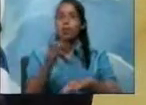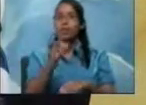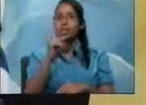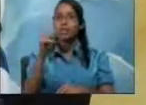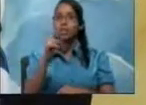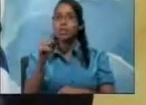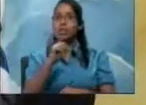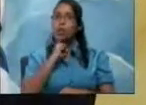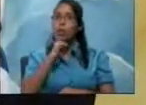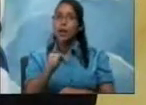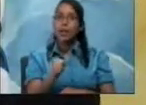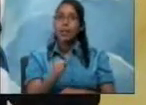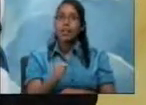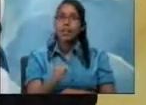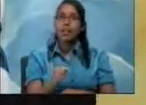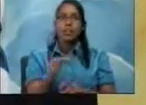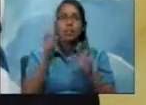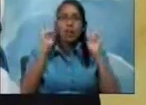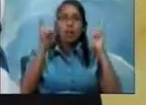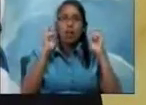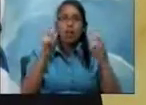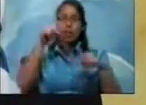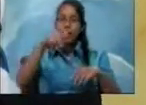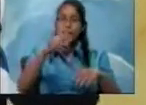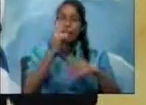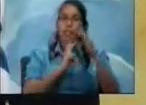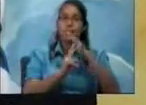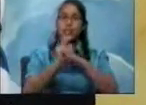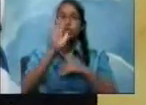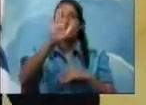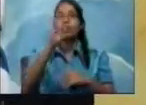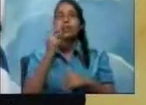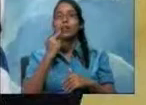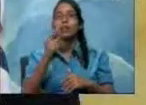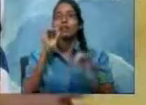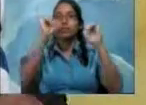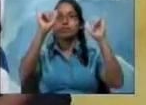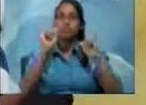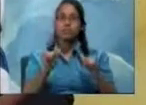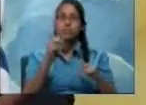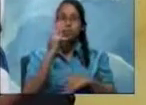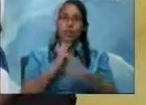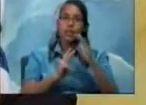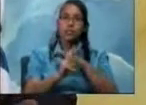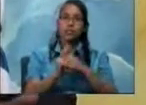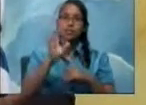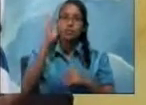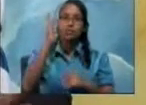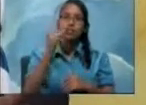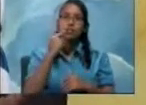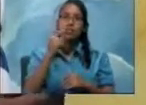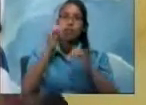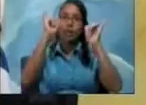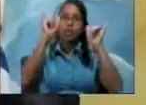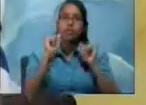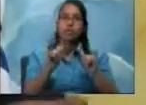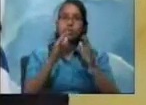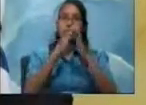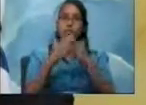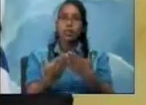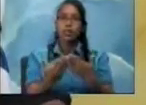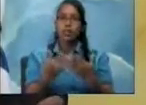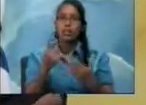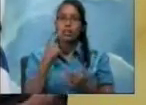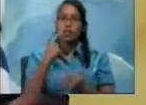no no no no es extraño que en el versículo 5 diga lo mismo y en el versículo 6 diga lo mismo la palabra les